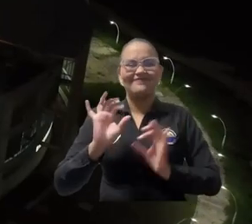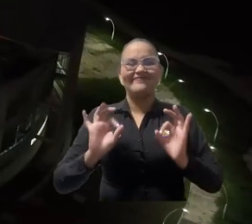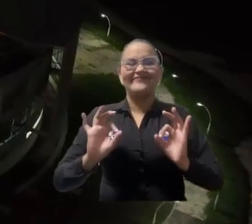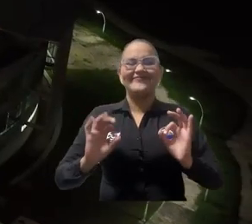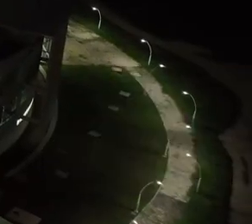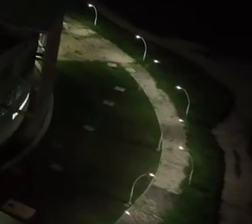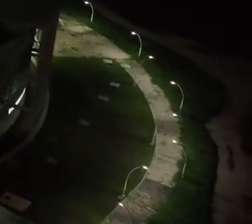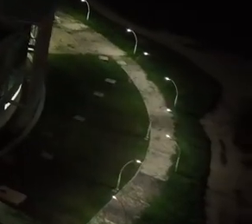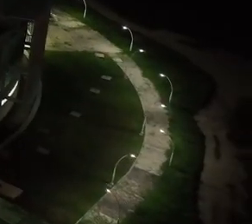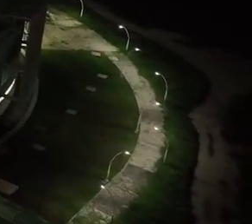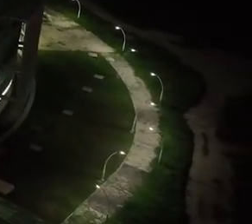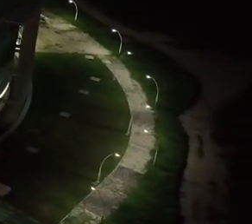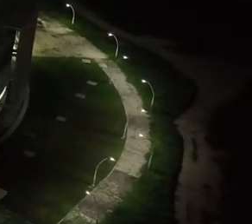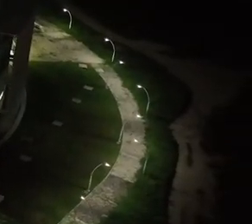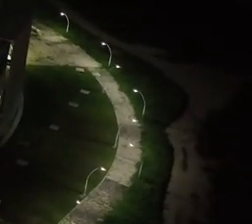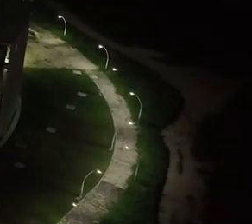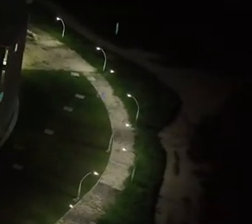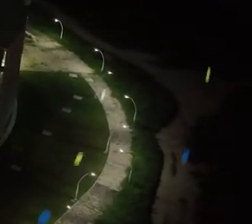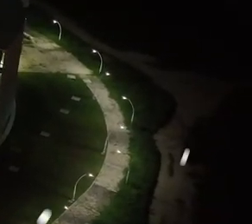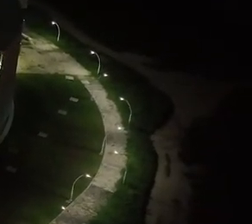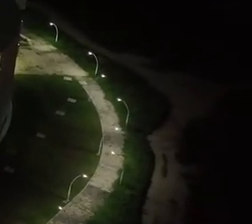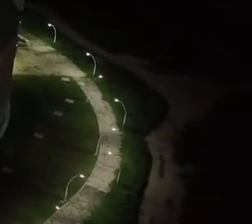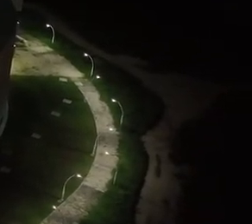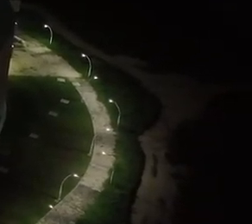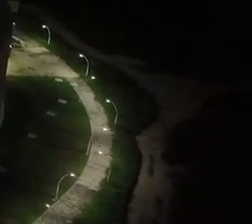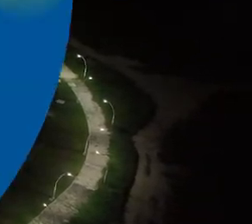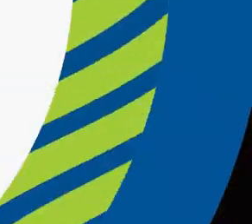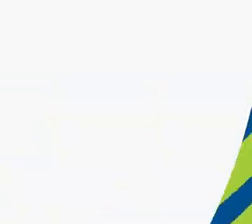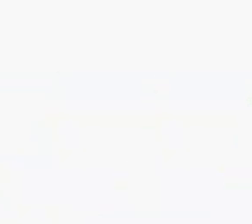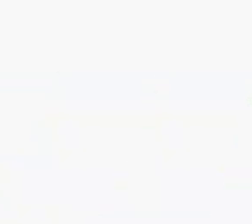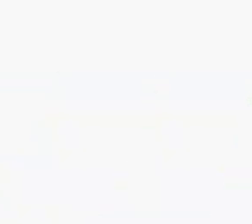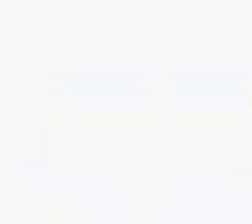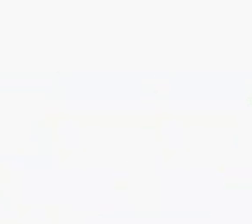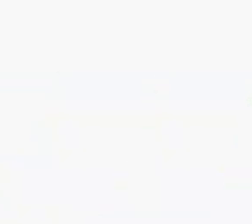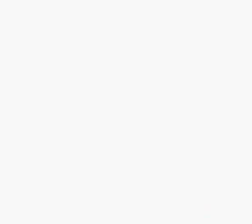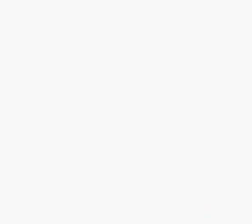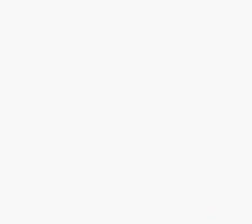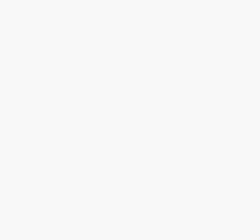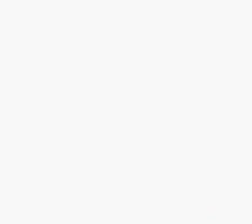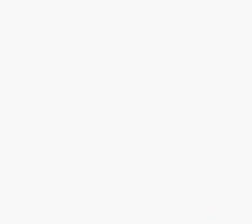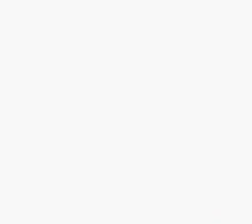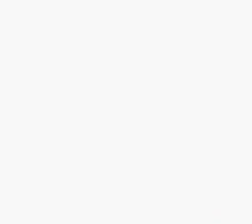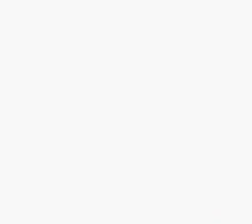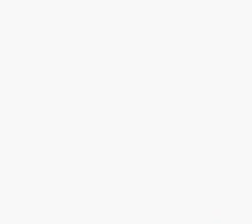Universidad del Magdalena, aún más incluyente e innovadora.